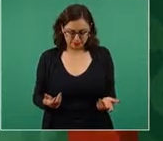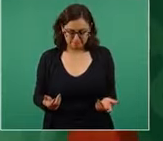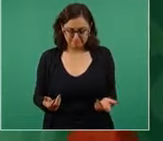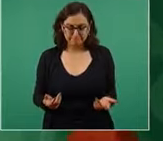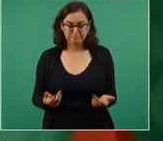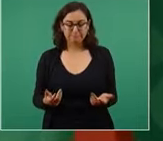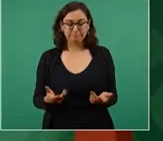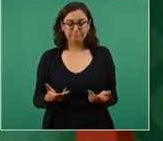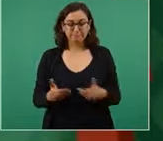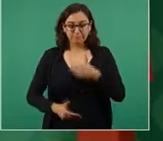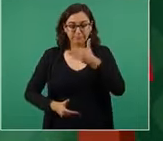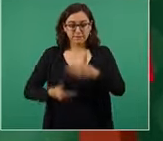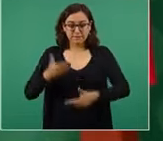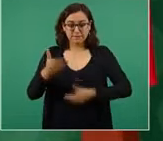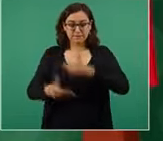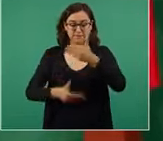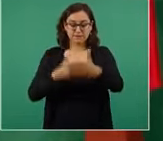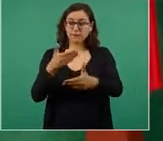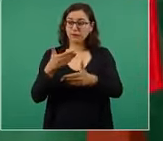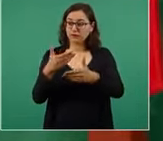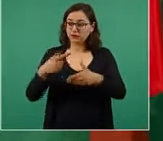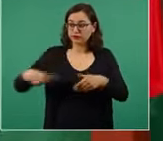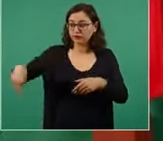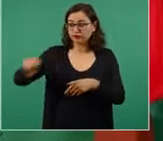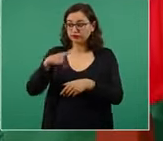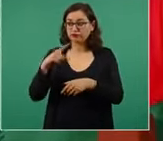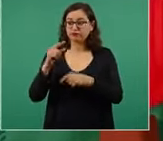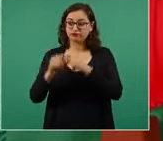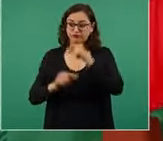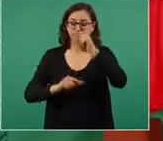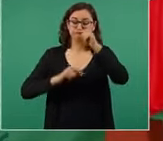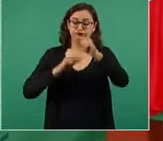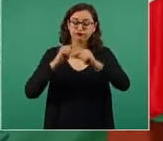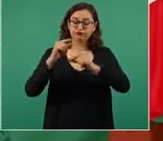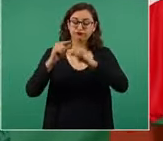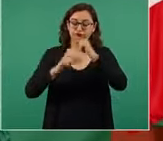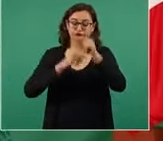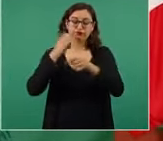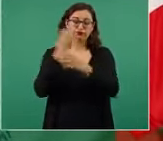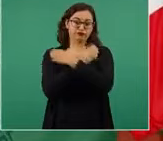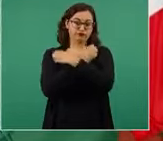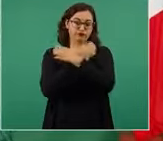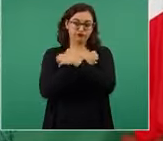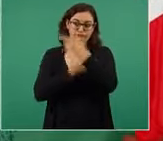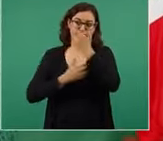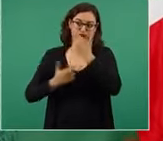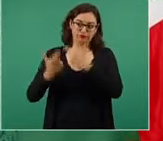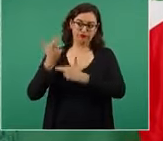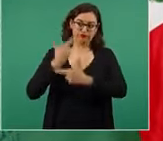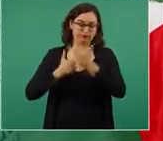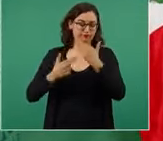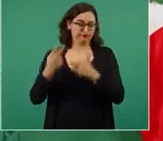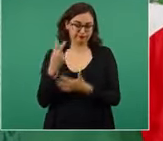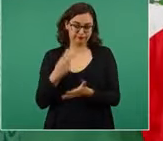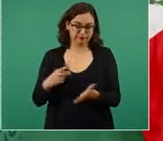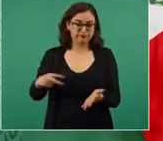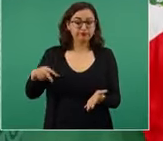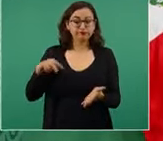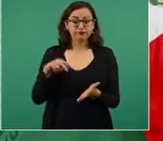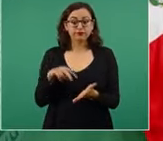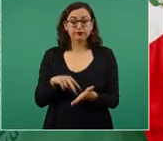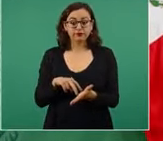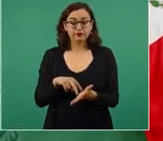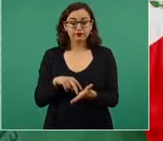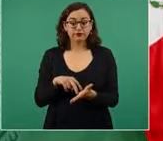regresar a la normalidad en lo educativo, para